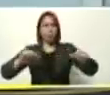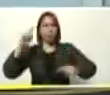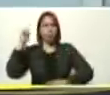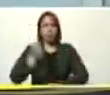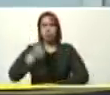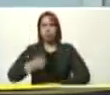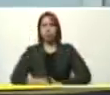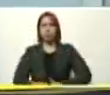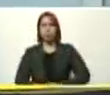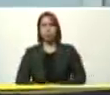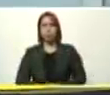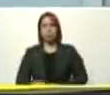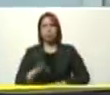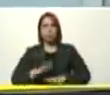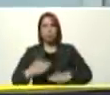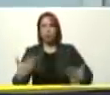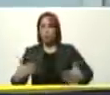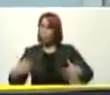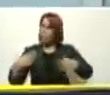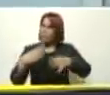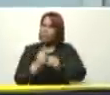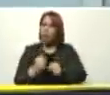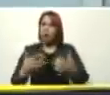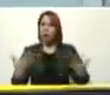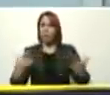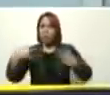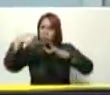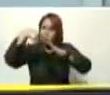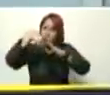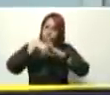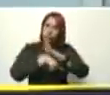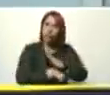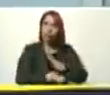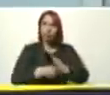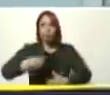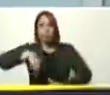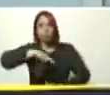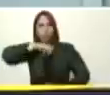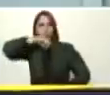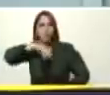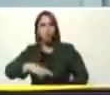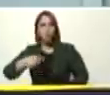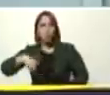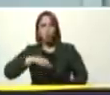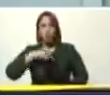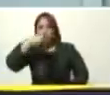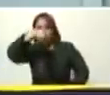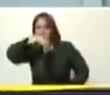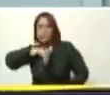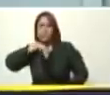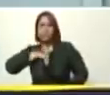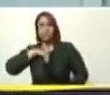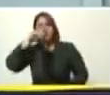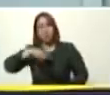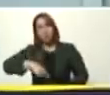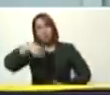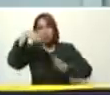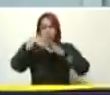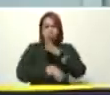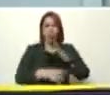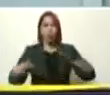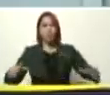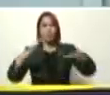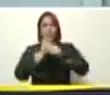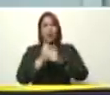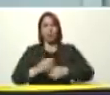territorio, porque creemos profundamente en nuestra historia, en nuestras raíces, y creemos profundamente